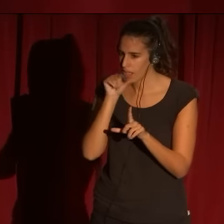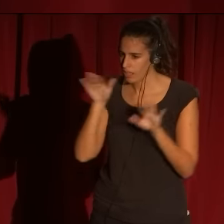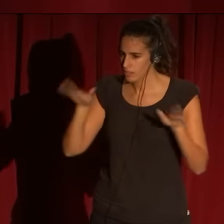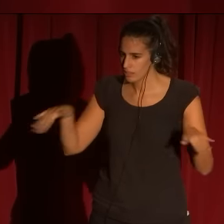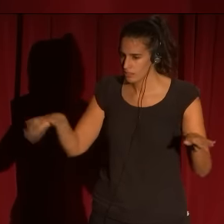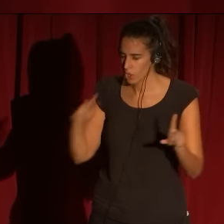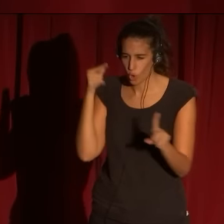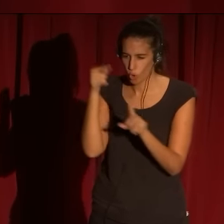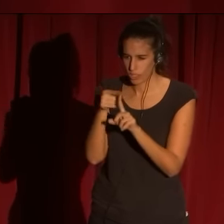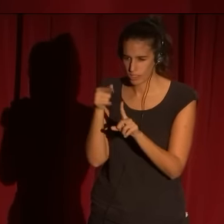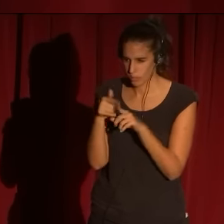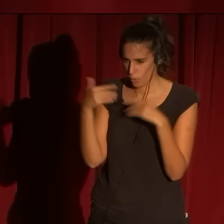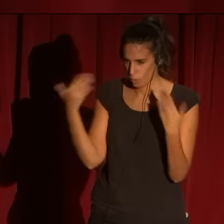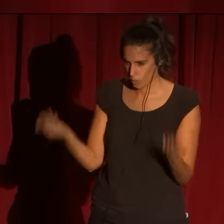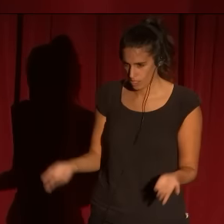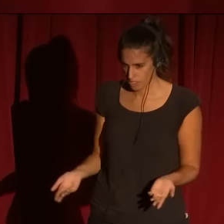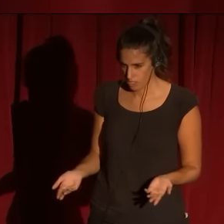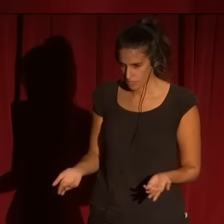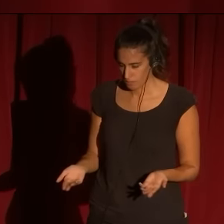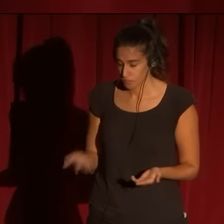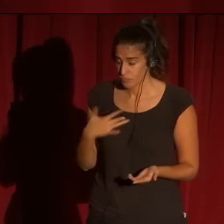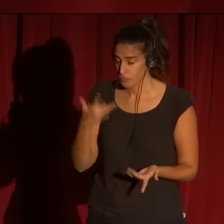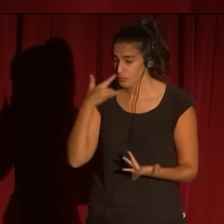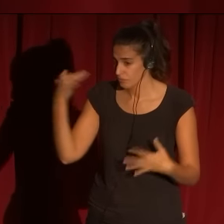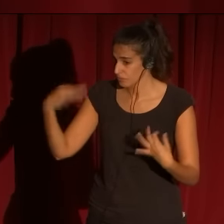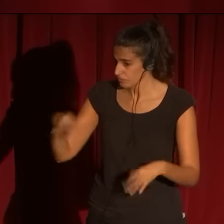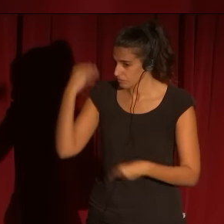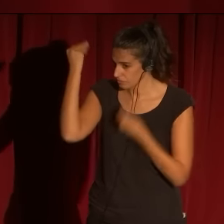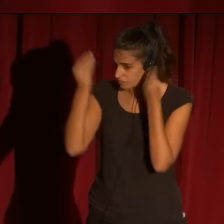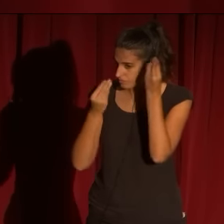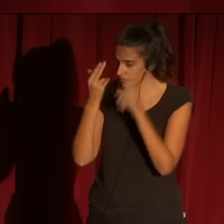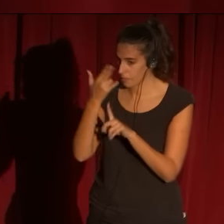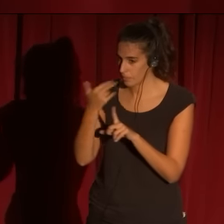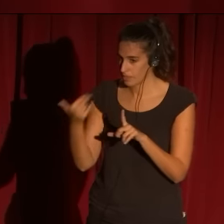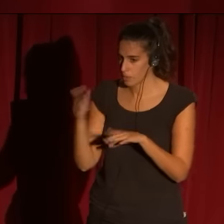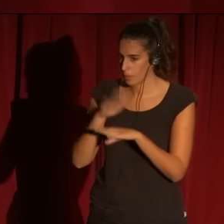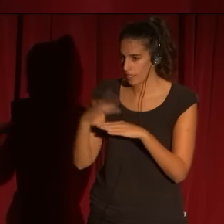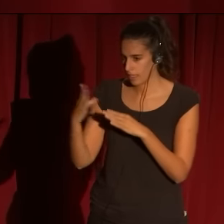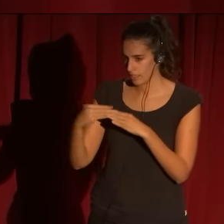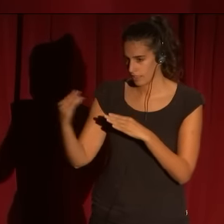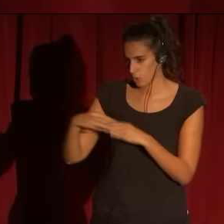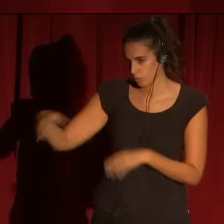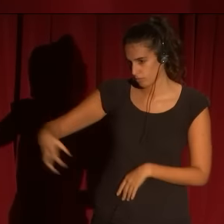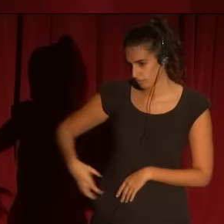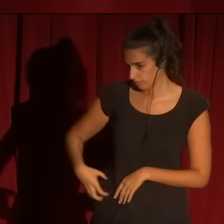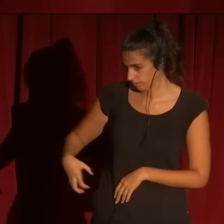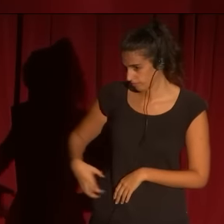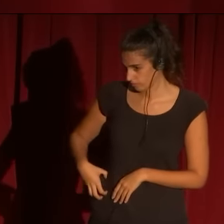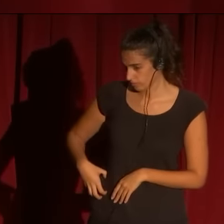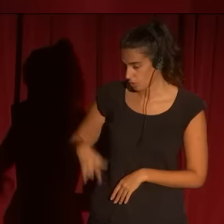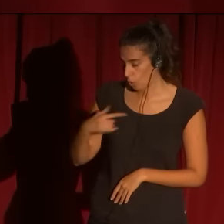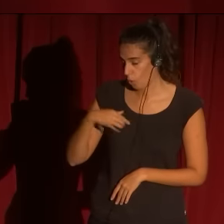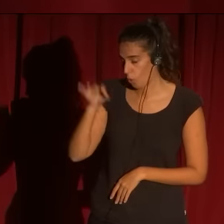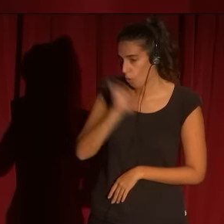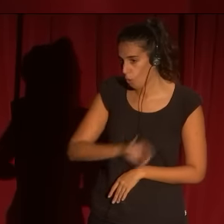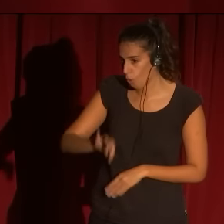un ave de cetrería lo normal es pensar que lo está pintando para clientes aristocráticos o para clientes que valoran